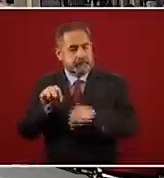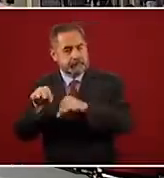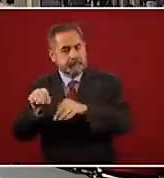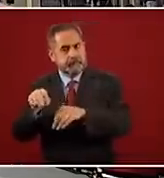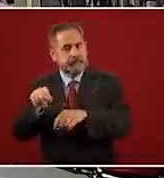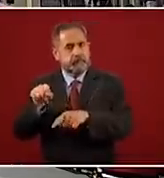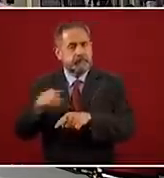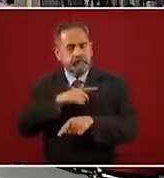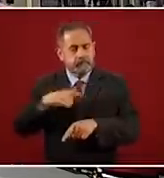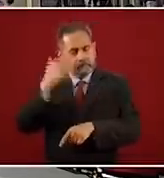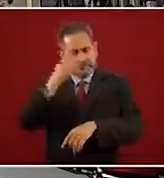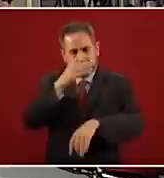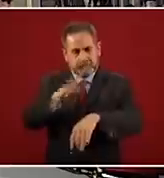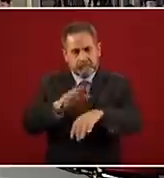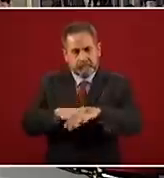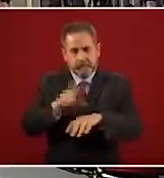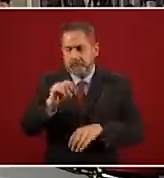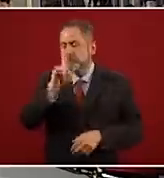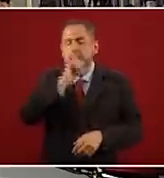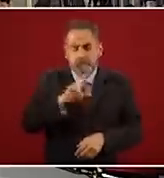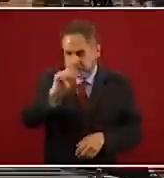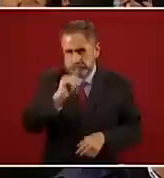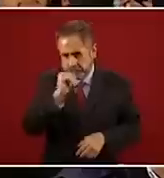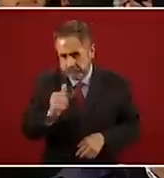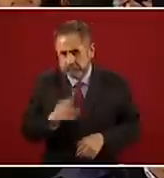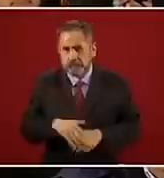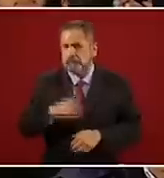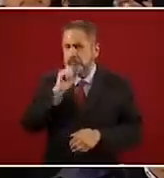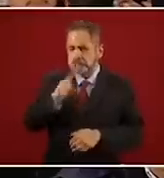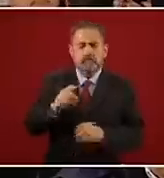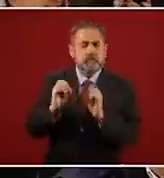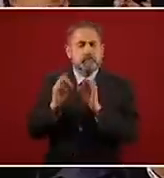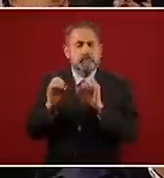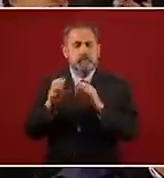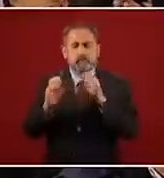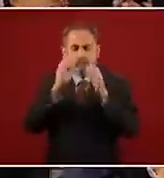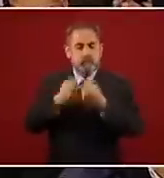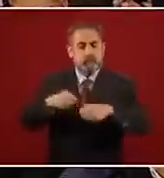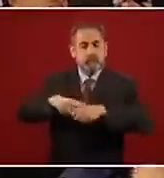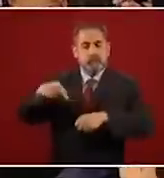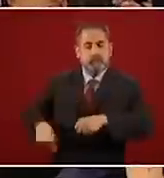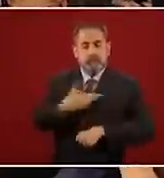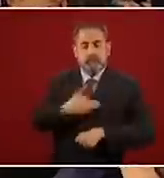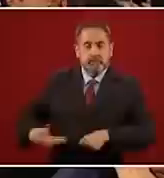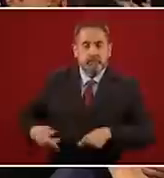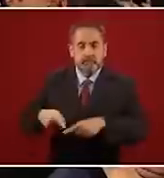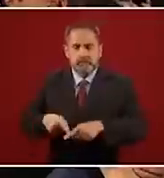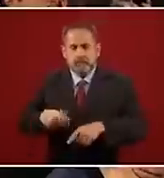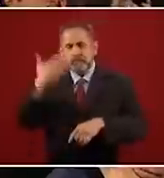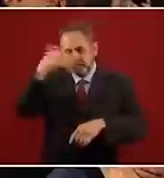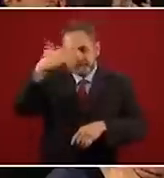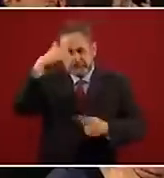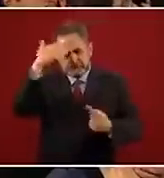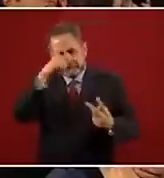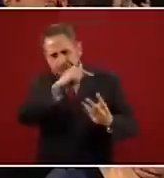de que así fue lo que le estoy diciendo, que no es una mentira. Y también la Oficina de Comunicación Social de aquí de la Presidencia está al tanto de todo